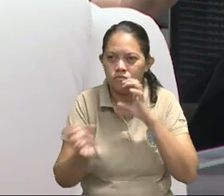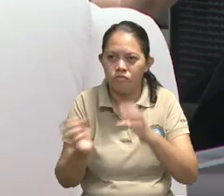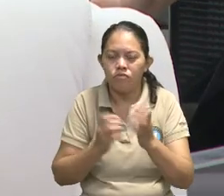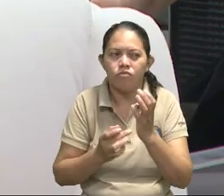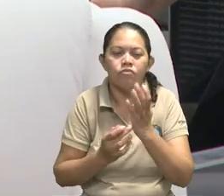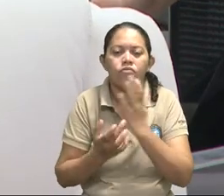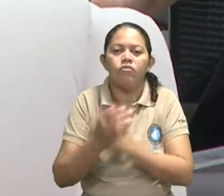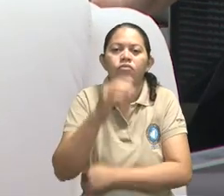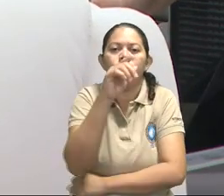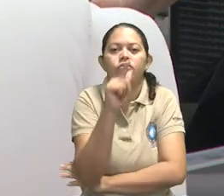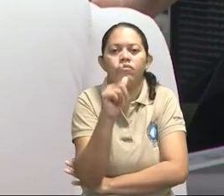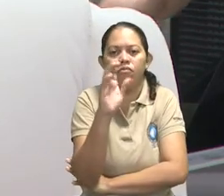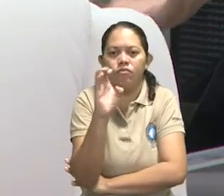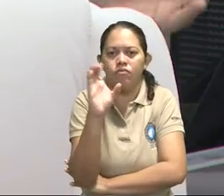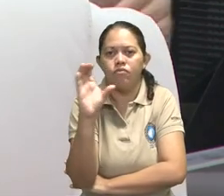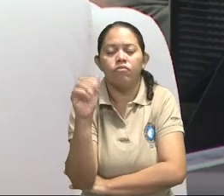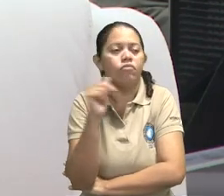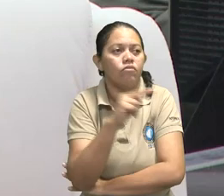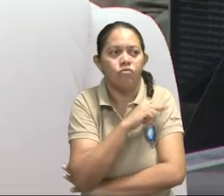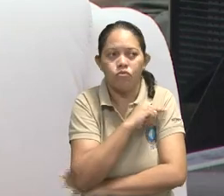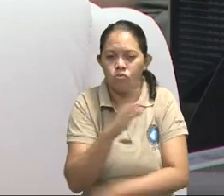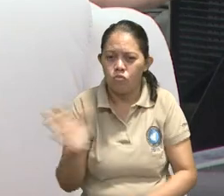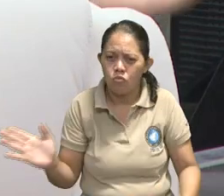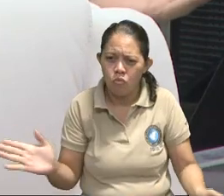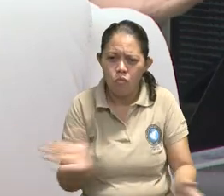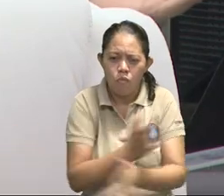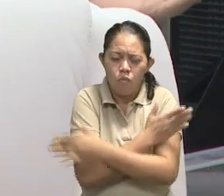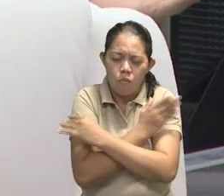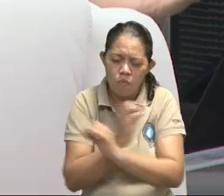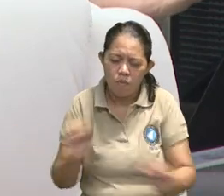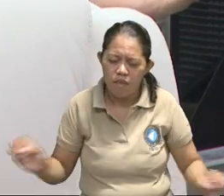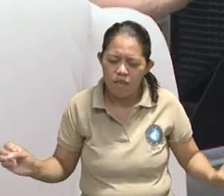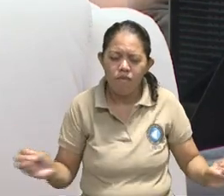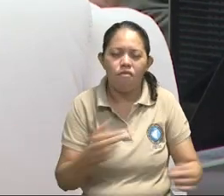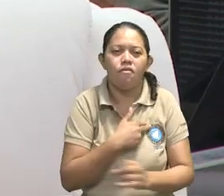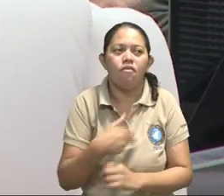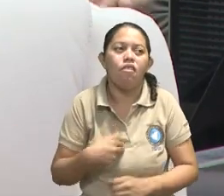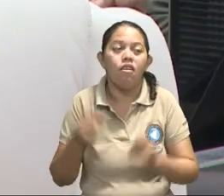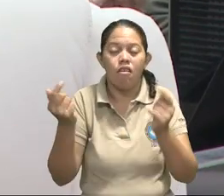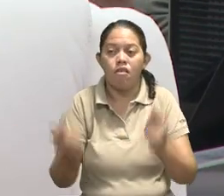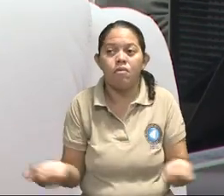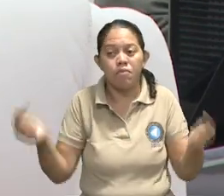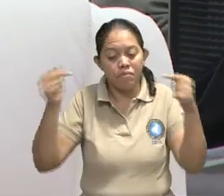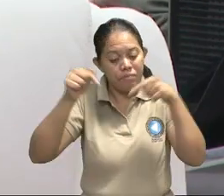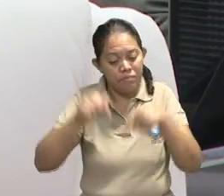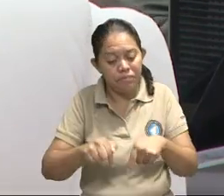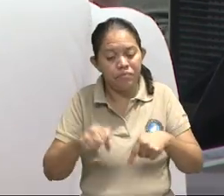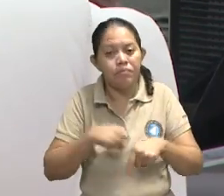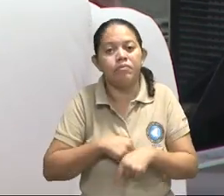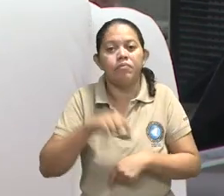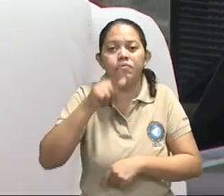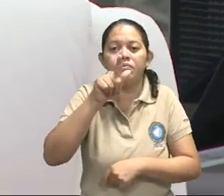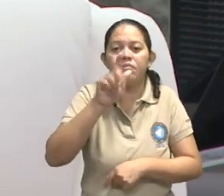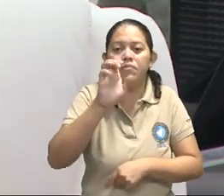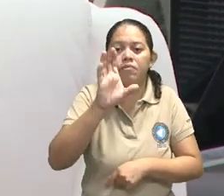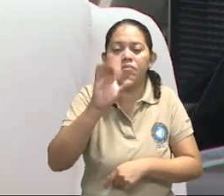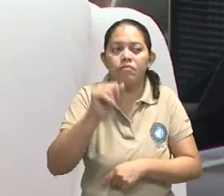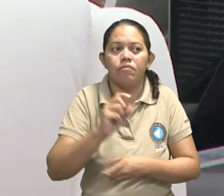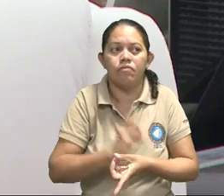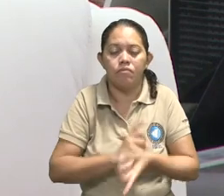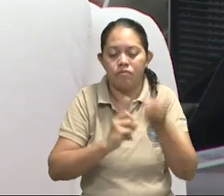telecomunicación, ya no tienen nada que ver ahora que Telcor se